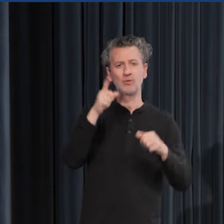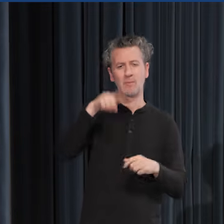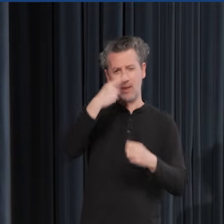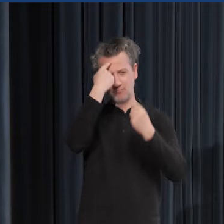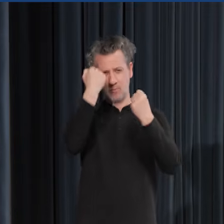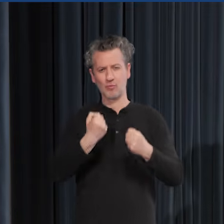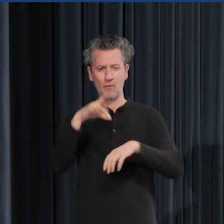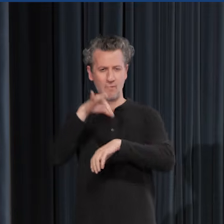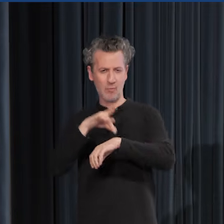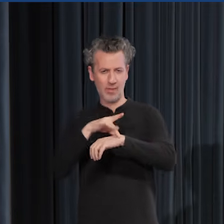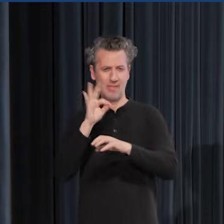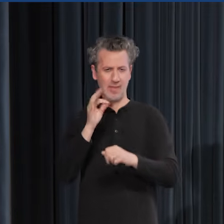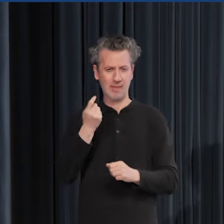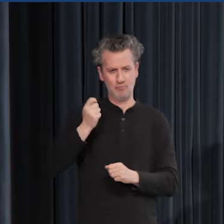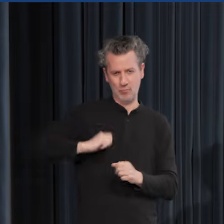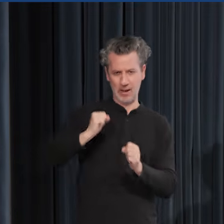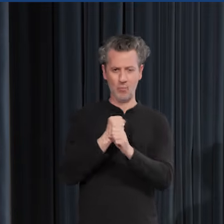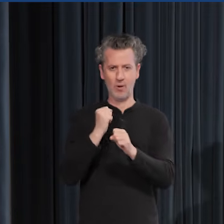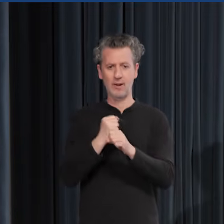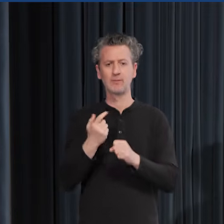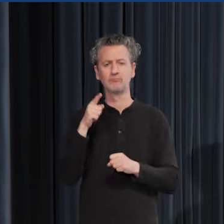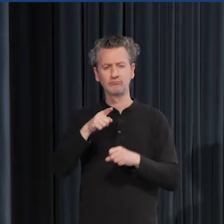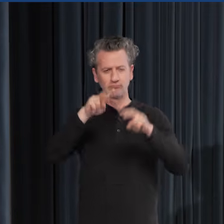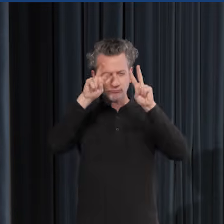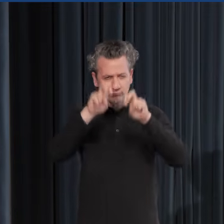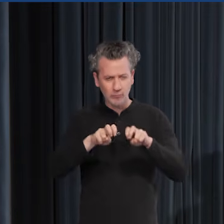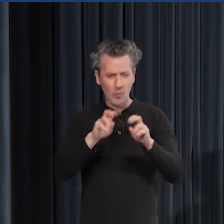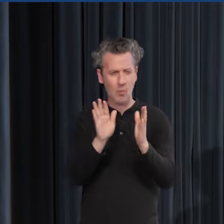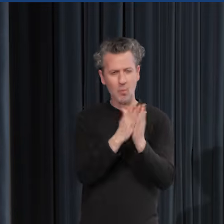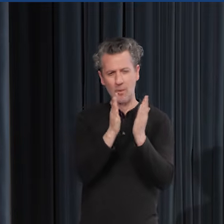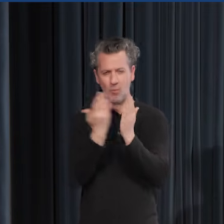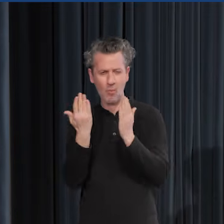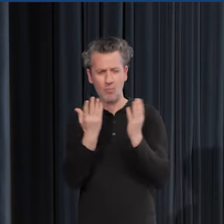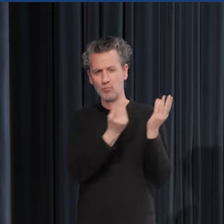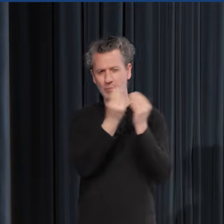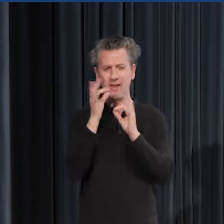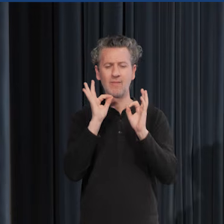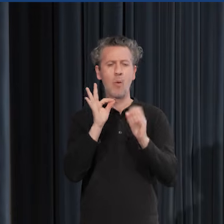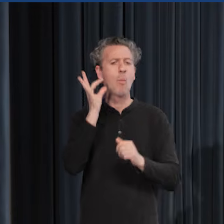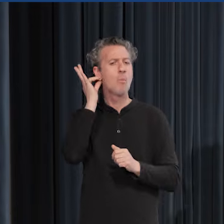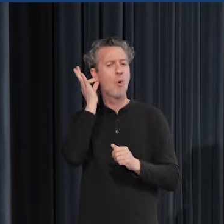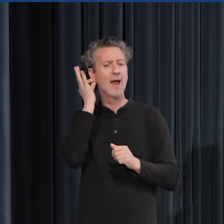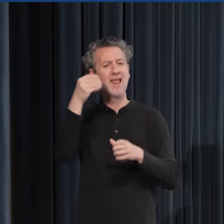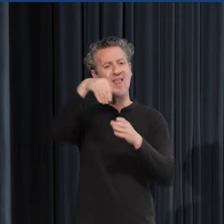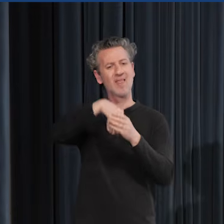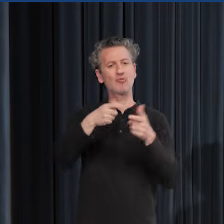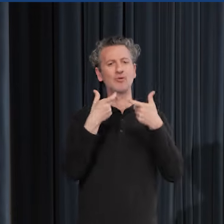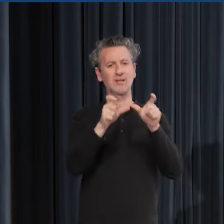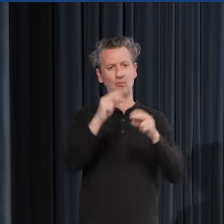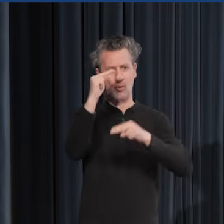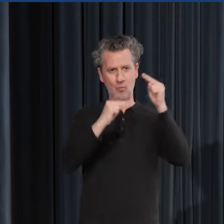Laboral, y ha llevado a cabo una revisión bibliográfica sobre las mujeres en el sector de la